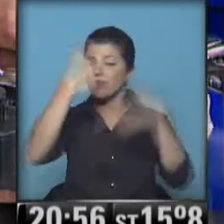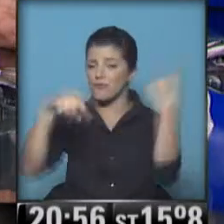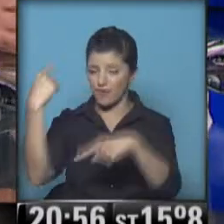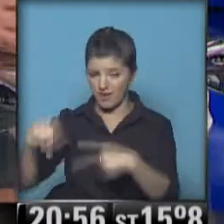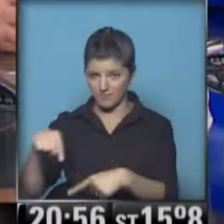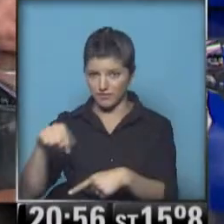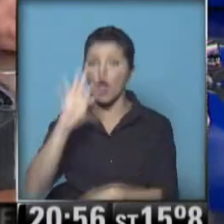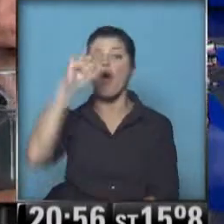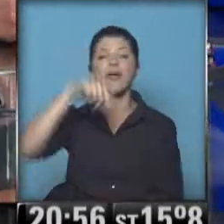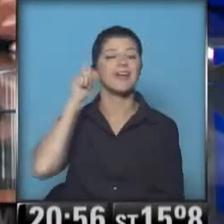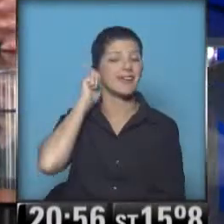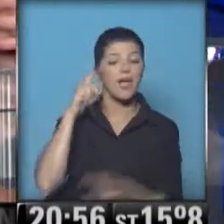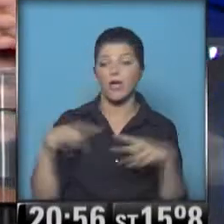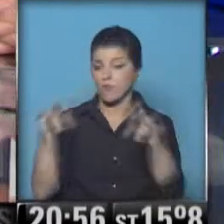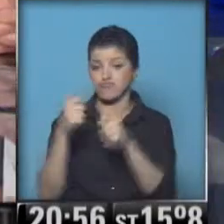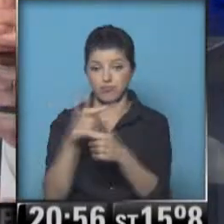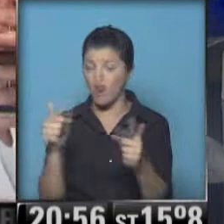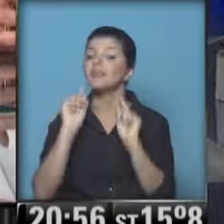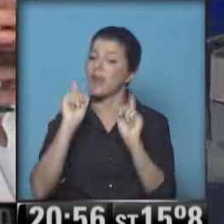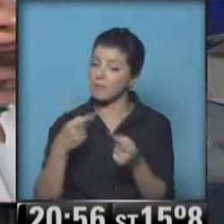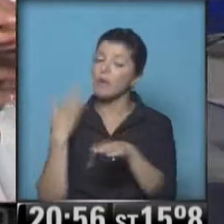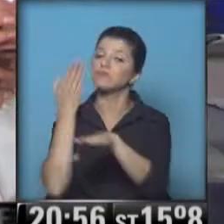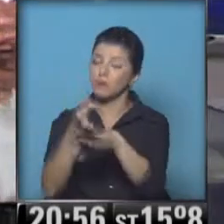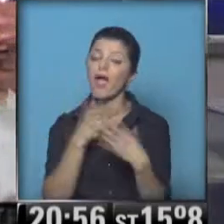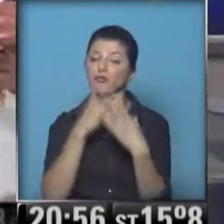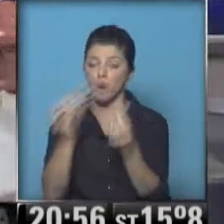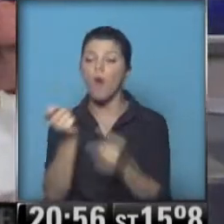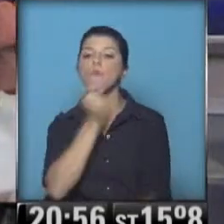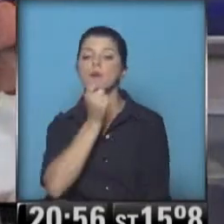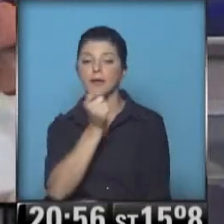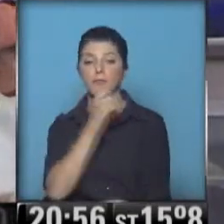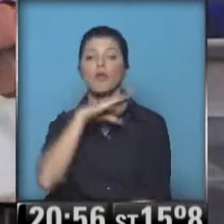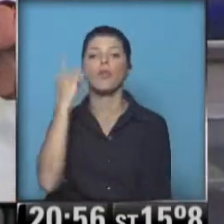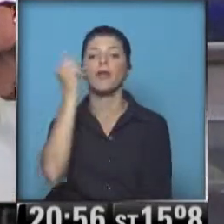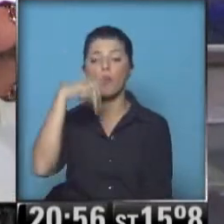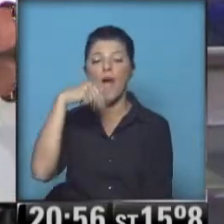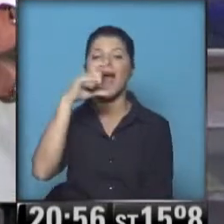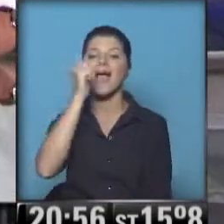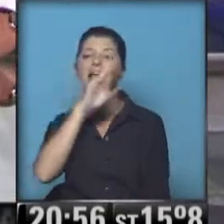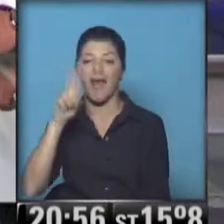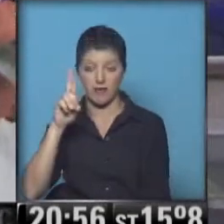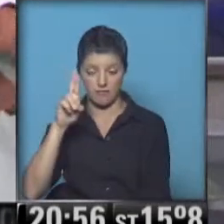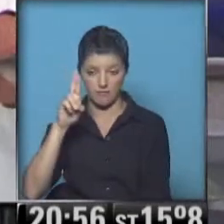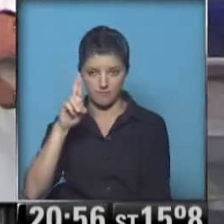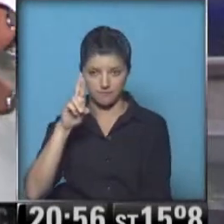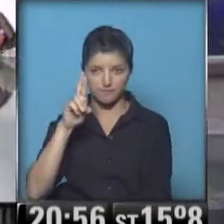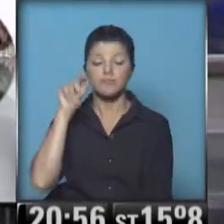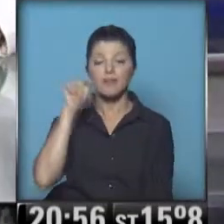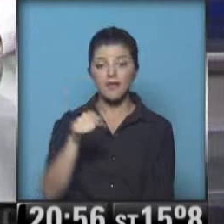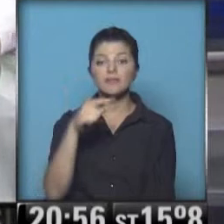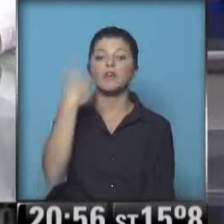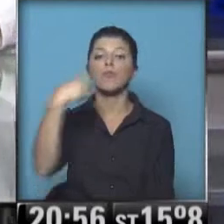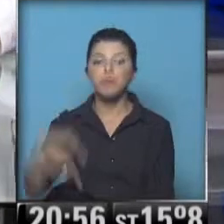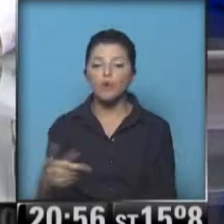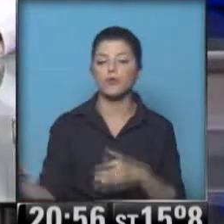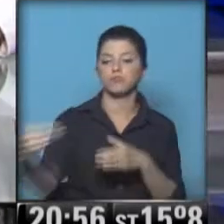muchas ONG, organizaciones no gubernamentales también, entre ellas la de Juan Carr, la Red Solidaria, que está juntando